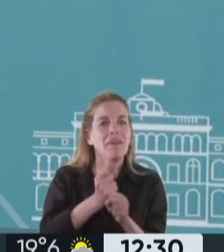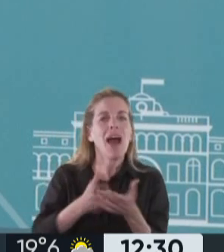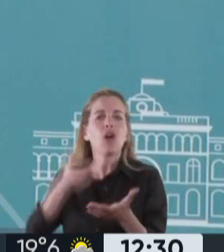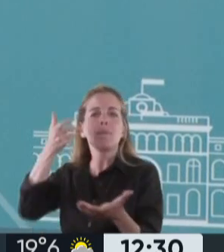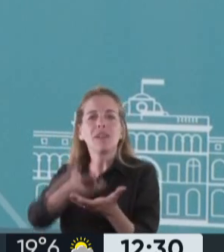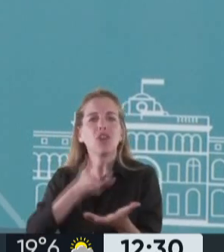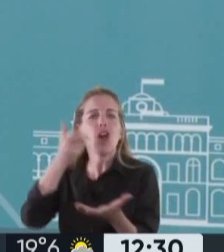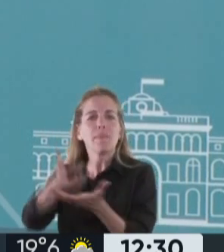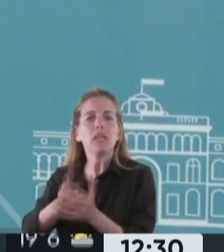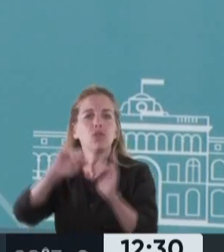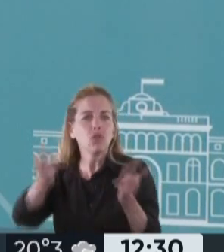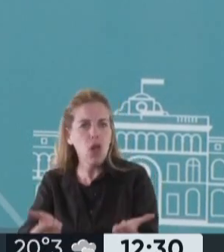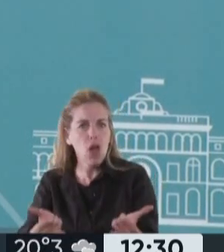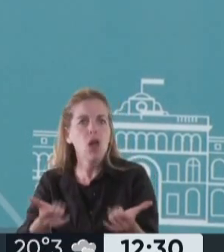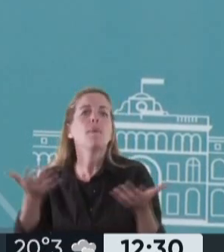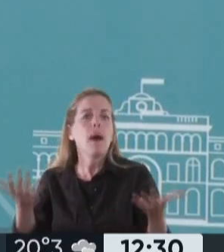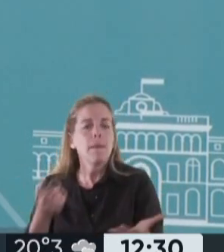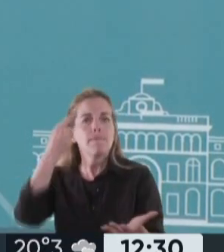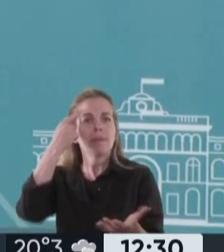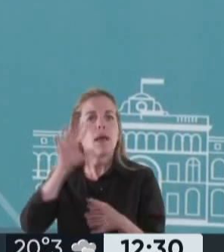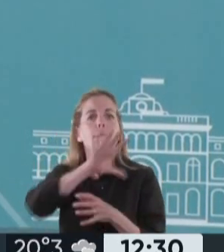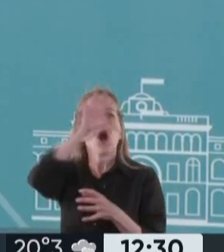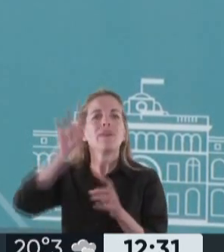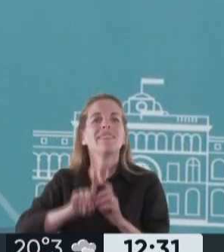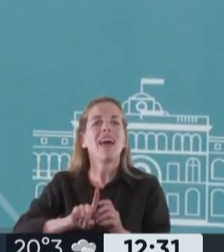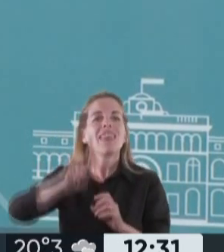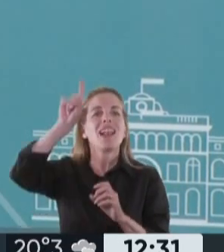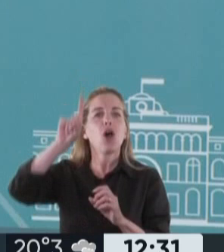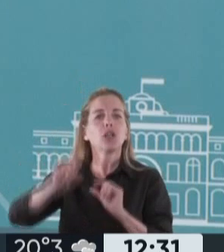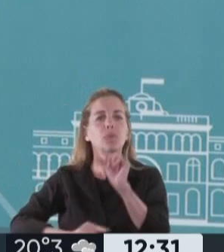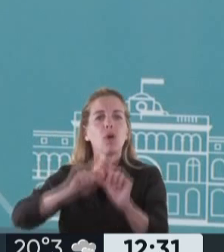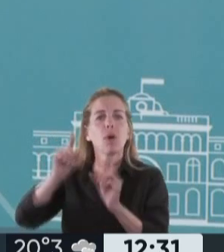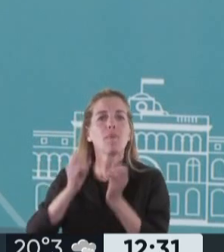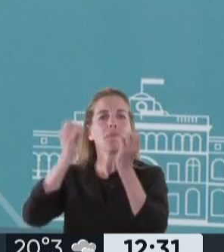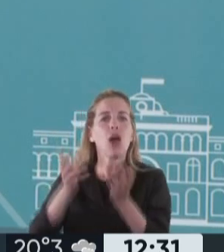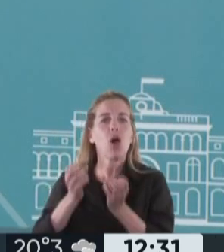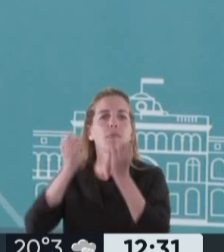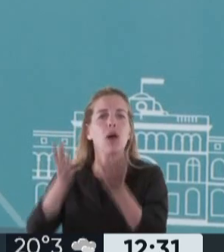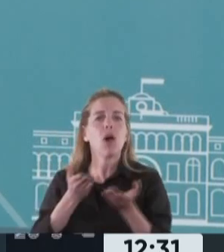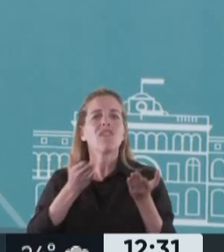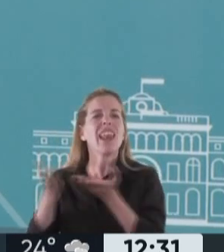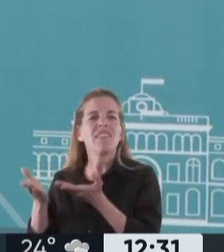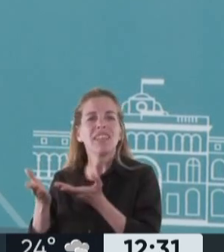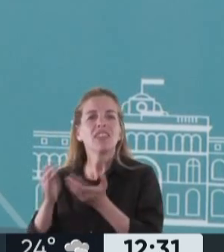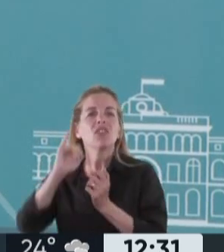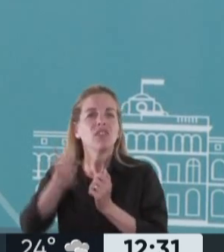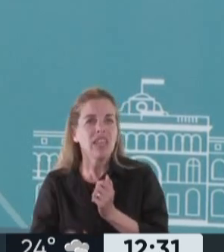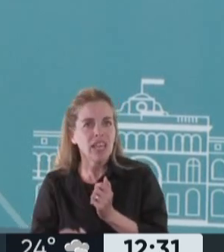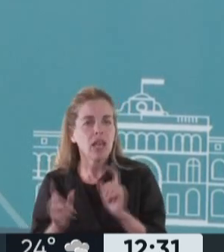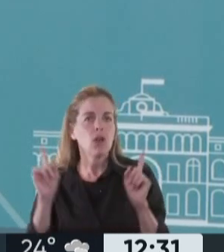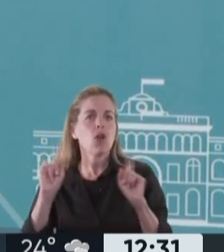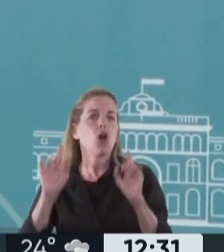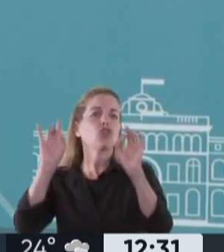y de qué manera el norte argentino se está viendo beneficiado, no solo en magnitud